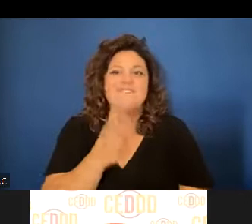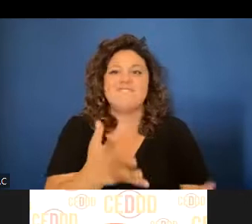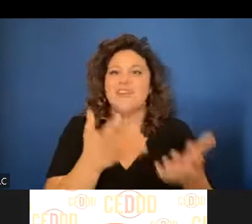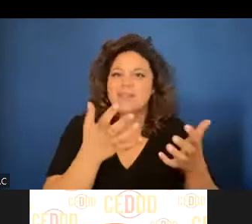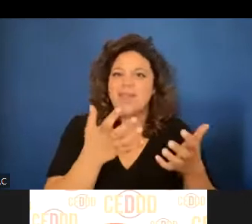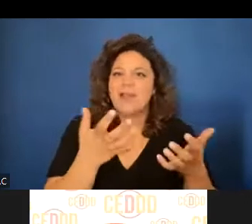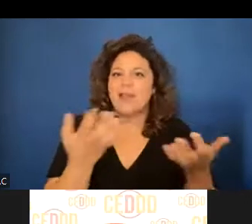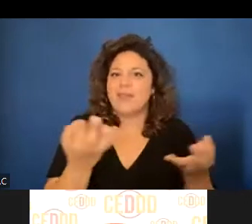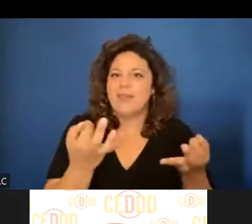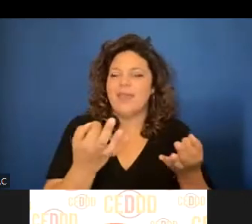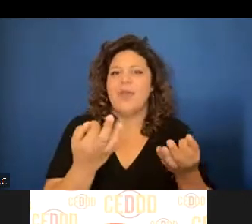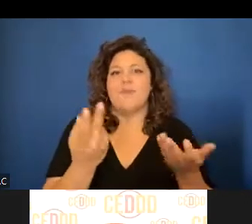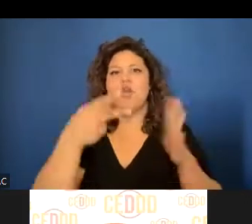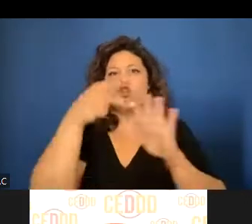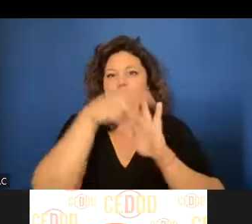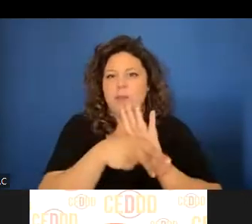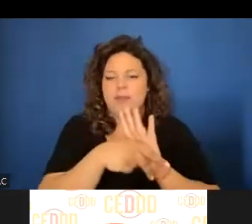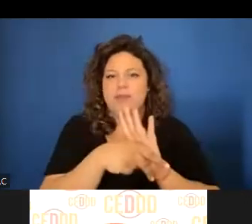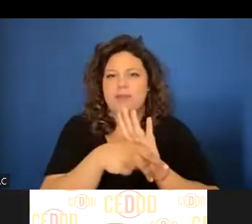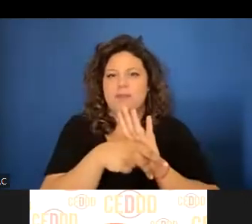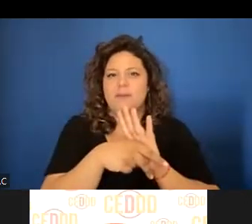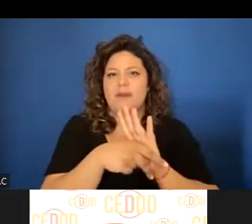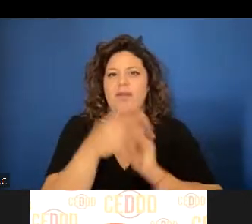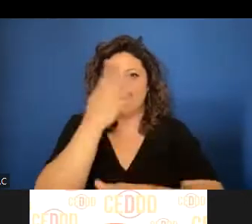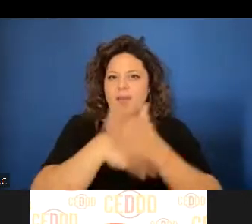Lo fundamental aquí es la prueba.